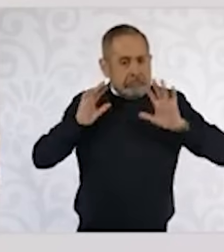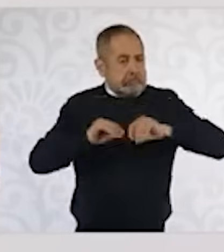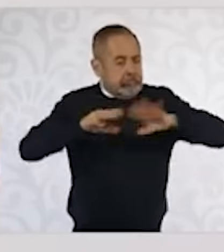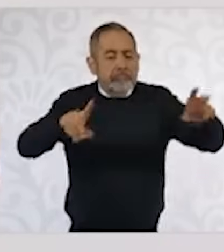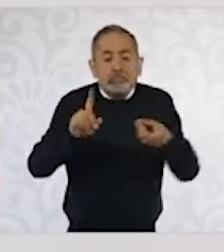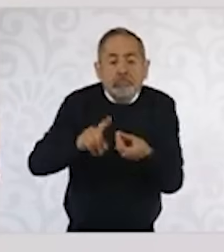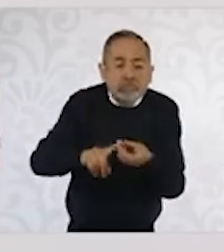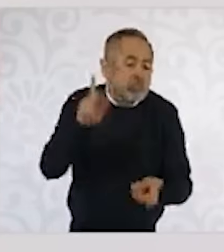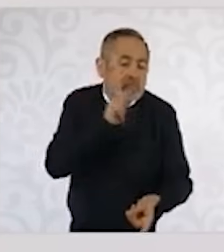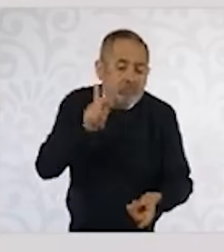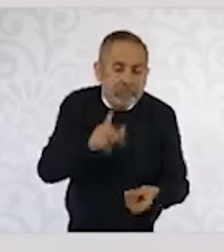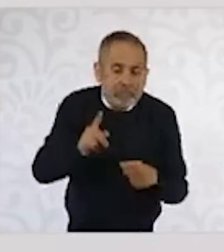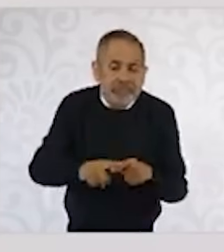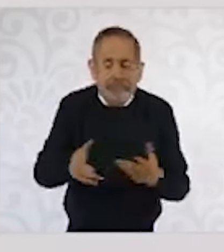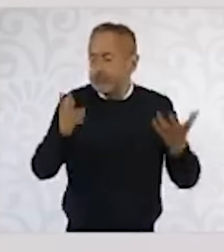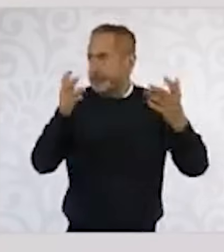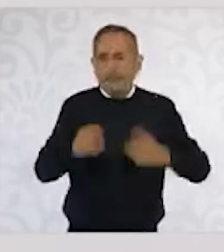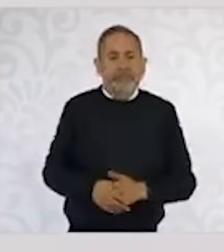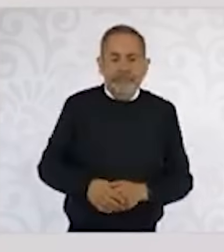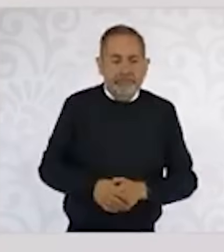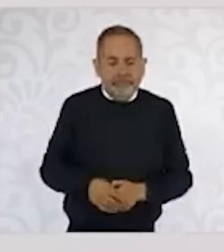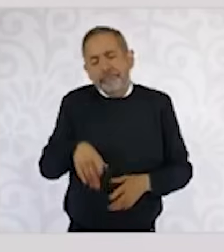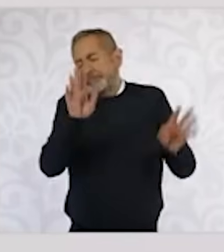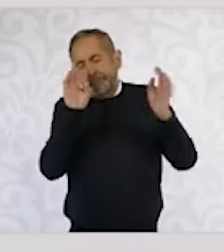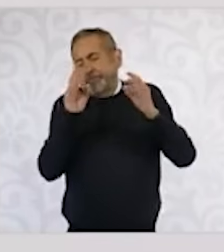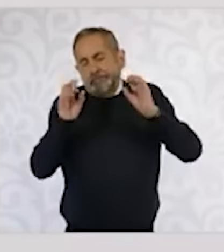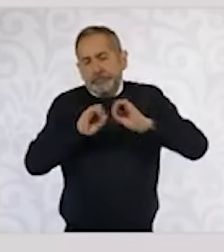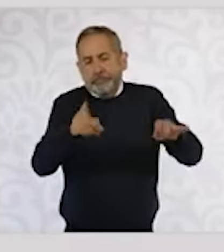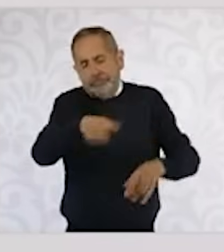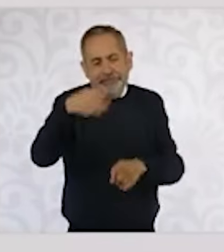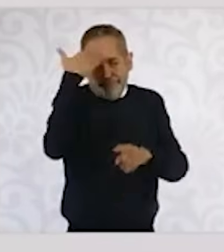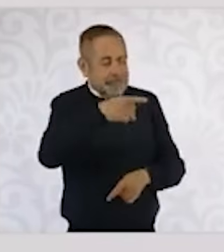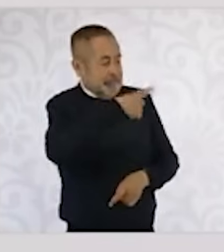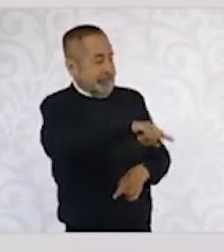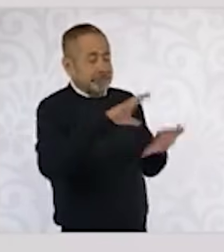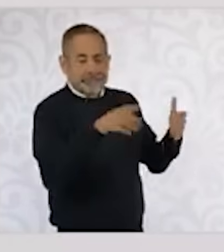Bueno, pero los que son, ya saben, ¿no? Es